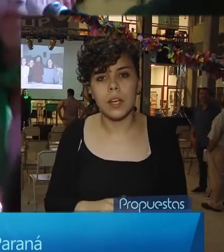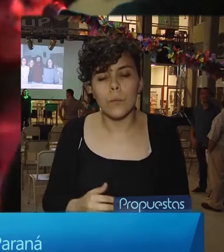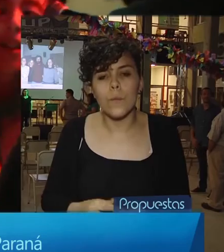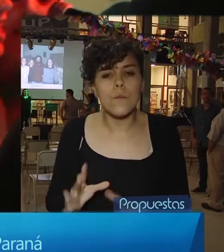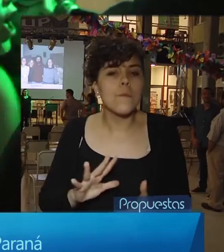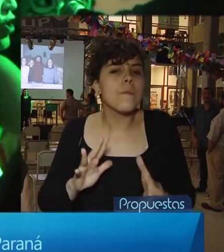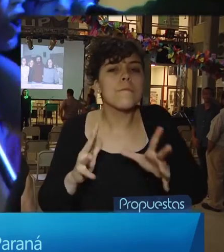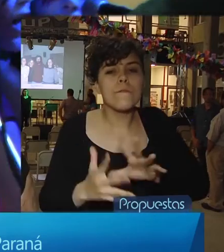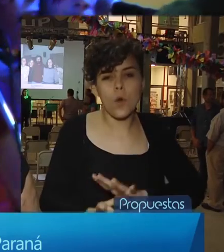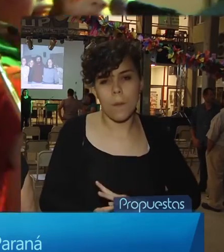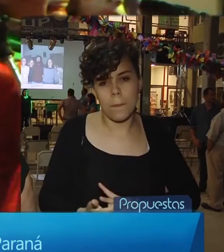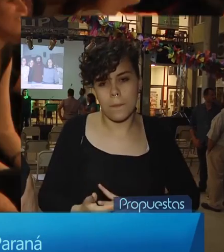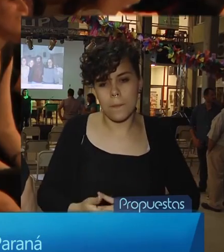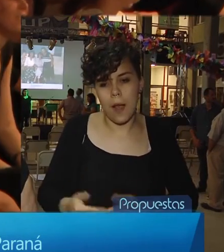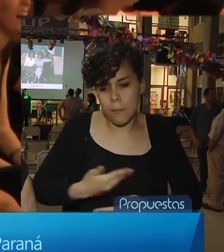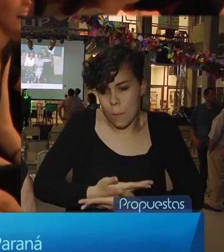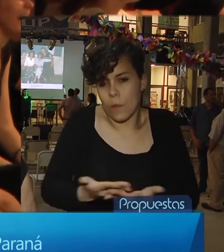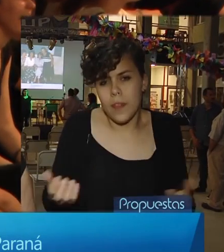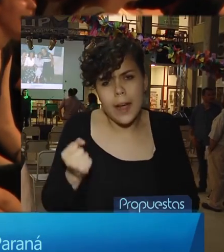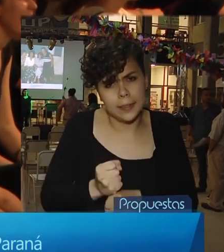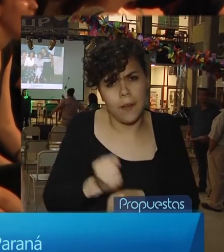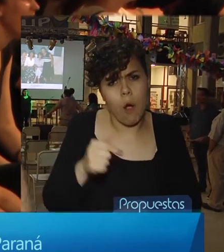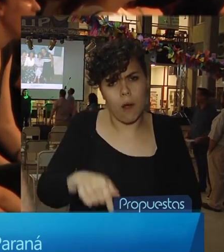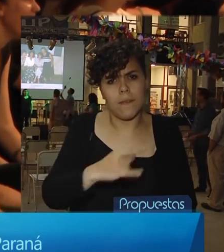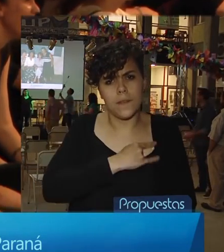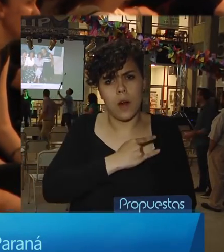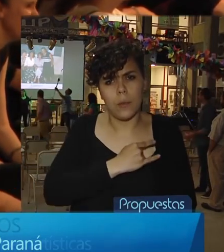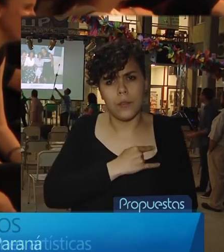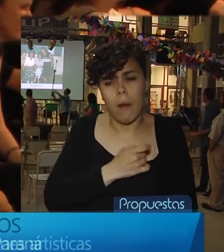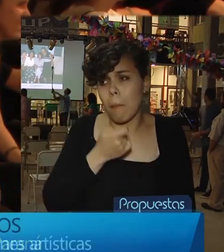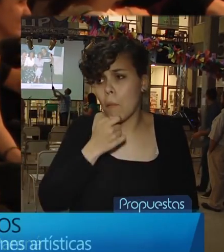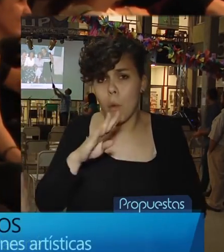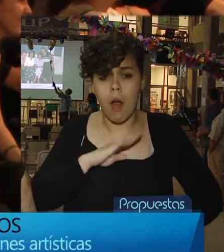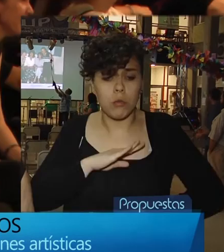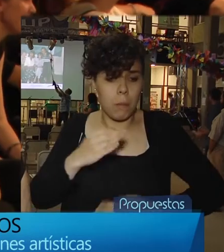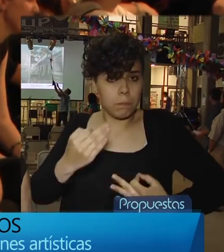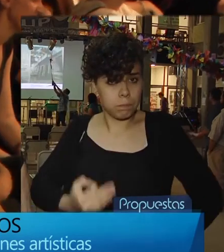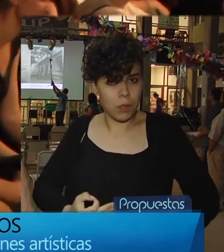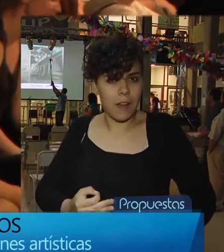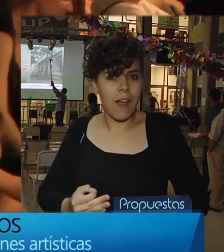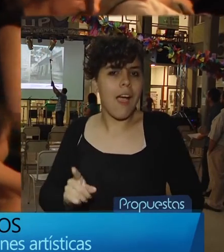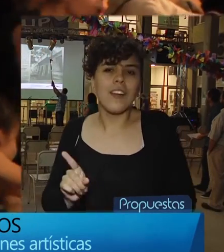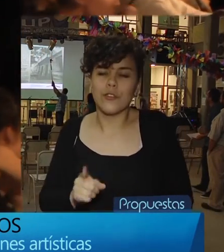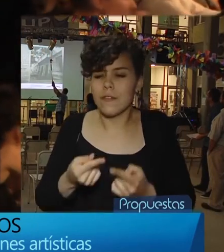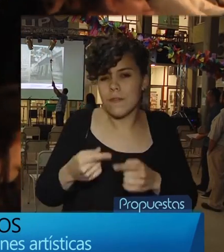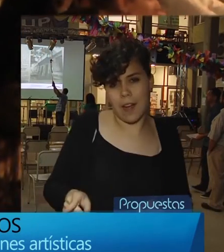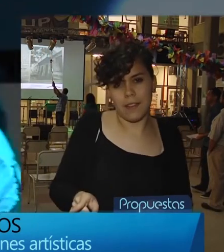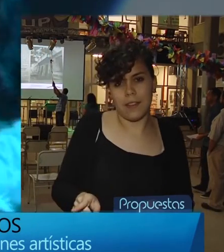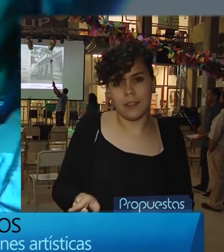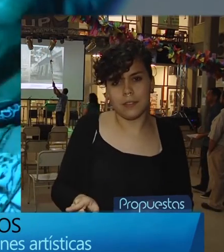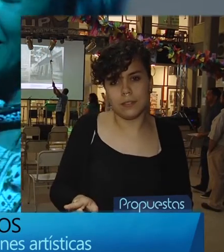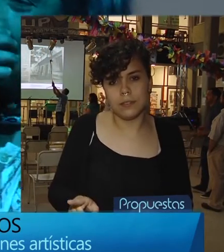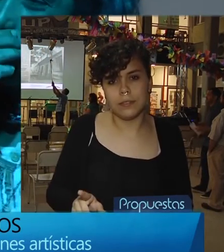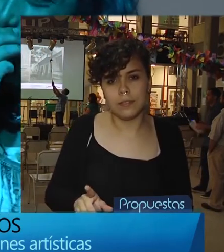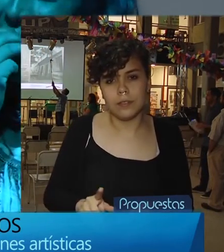Entonces, es también un estilo, una forma de mostrar, porque podría haber sido un acto académico, formal, pero